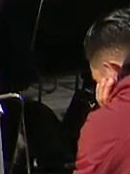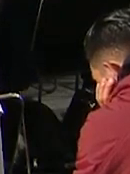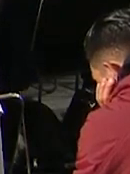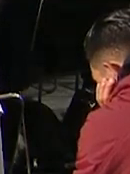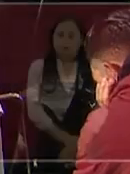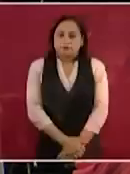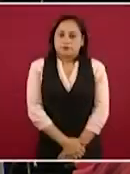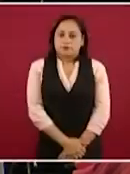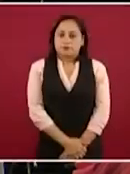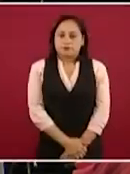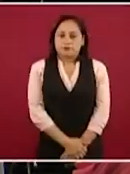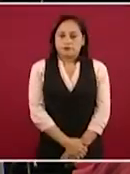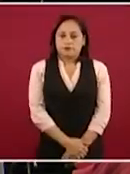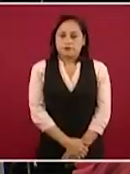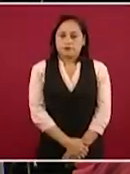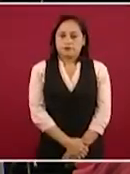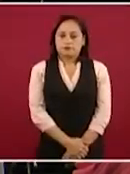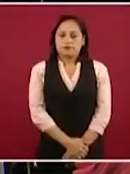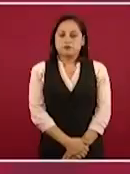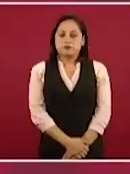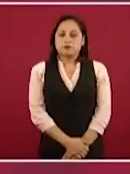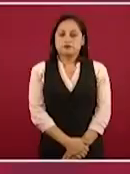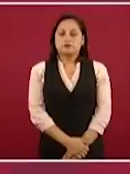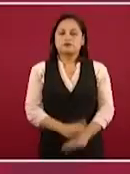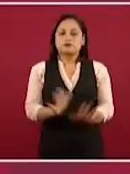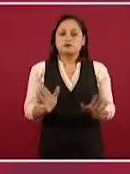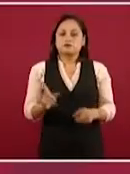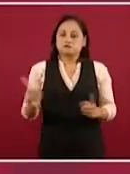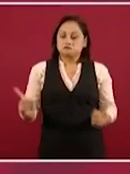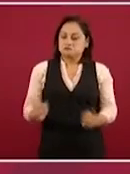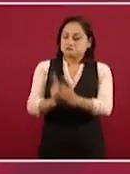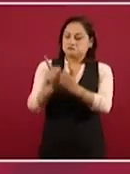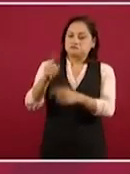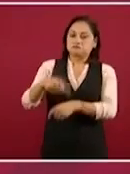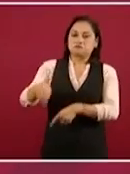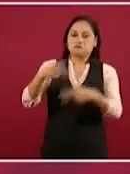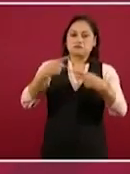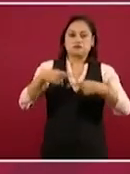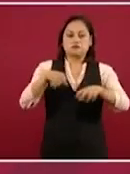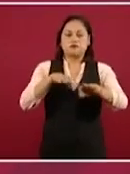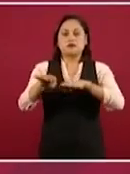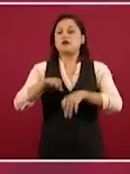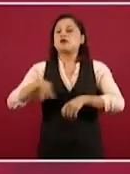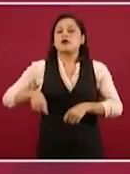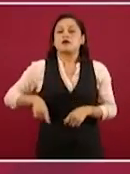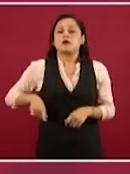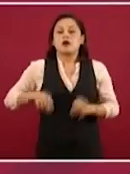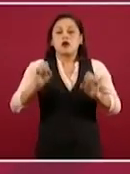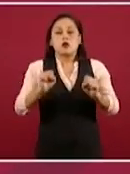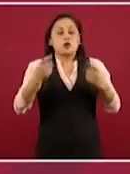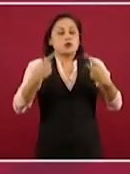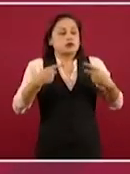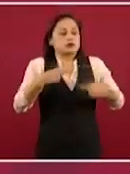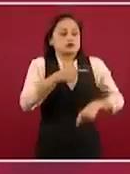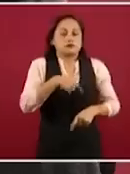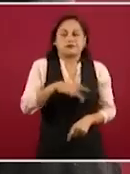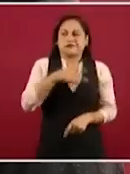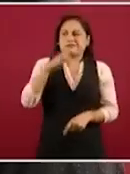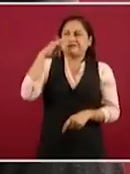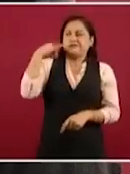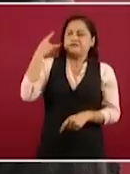periodistas con servidores públicos o con los que se sentían afectados